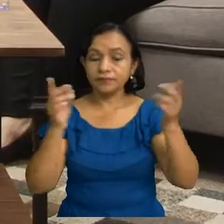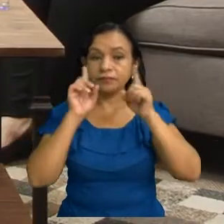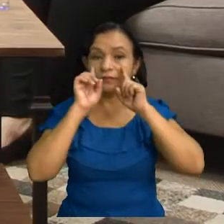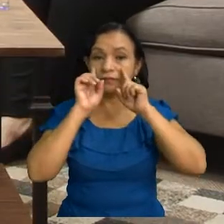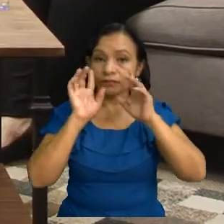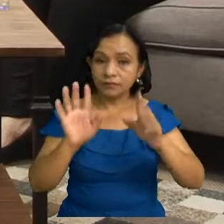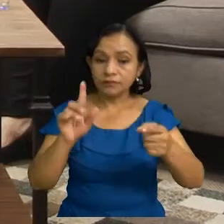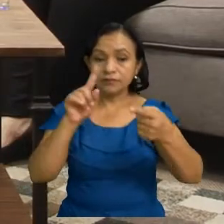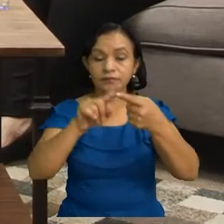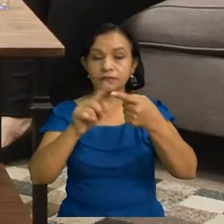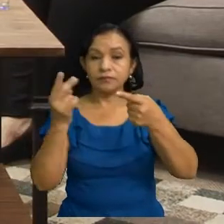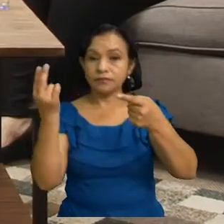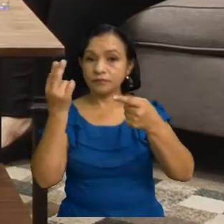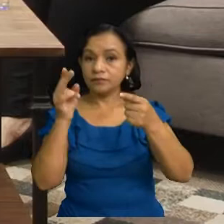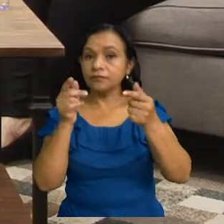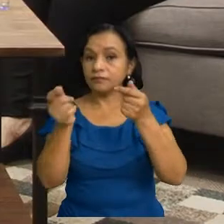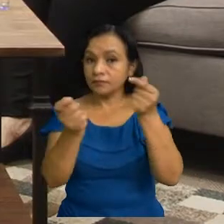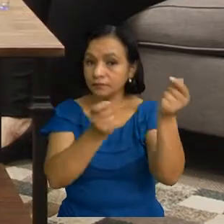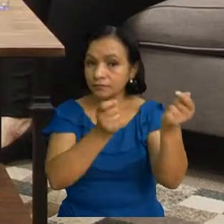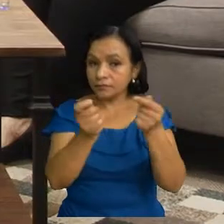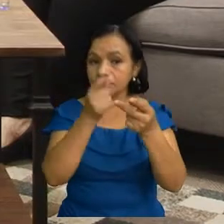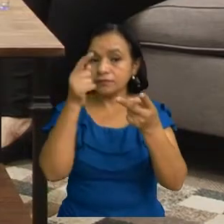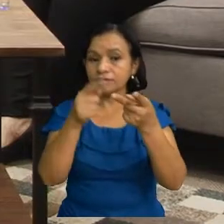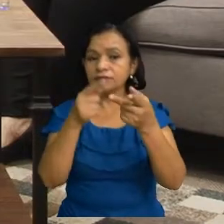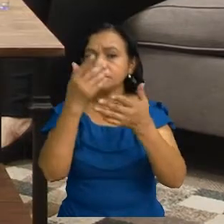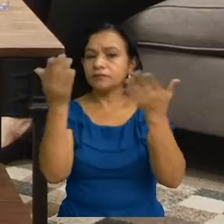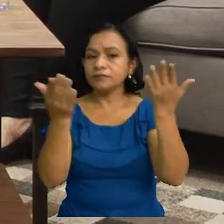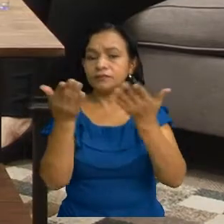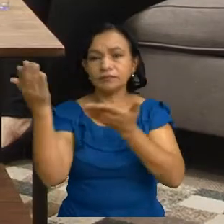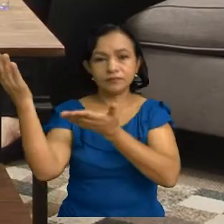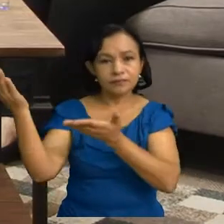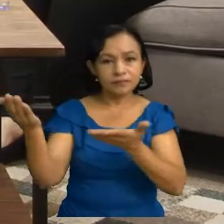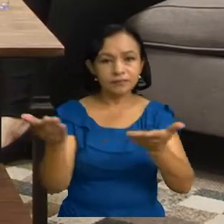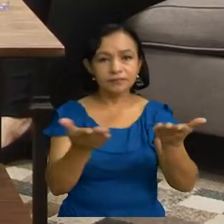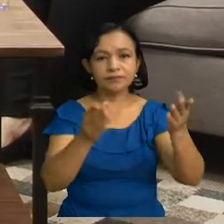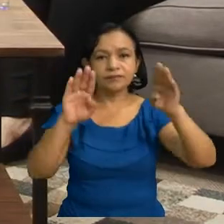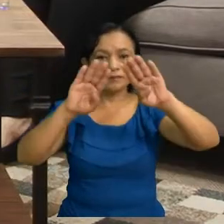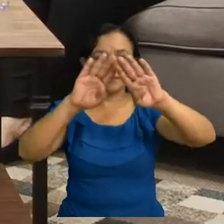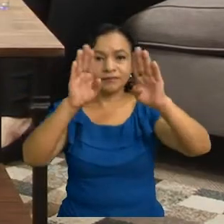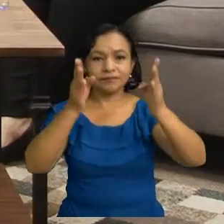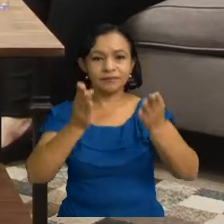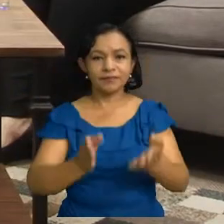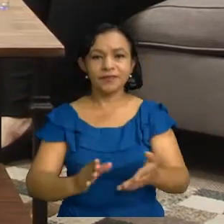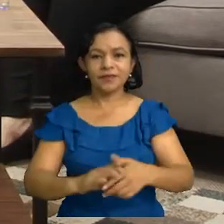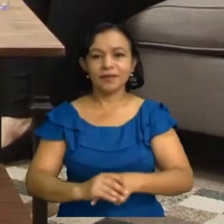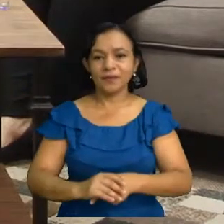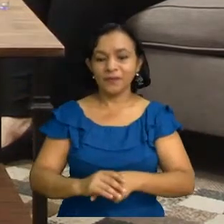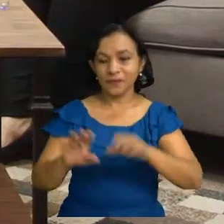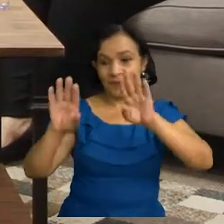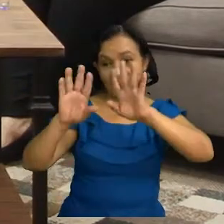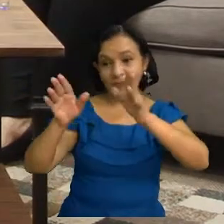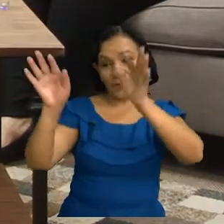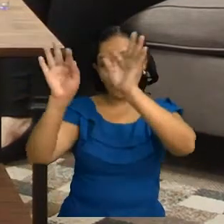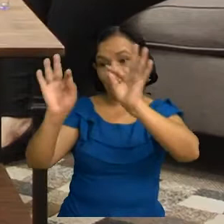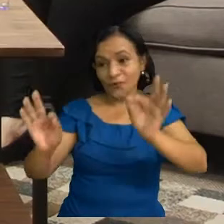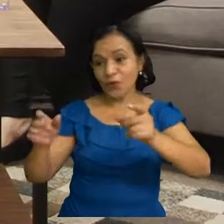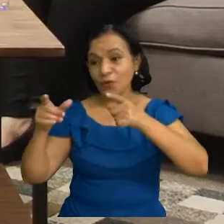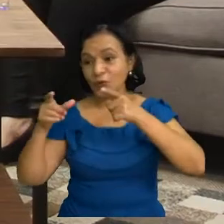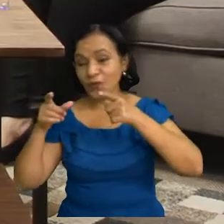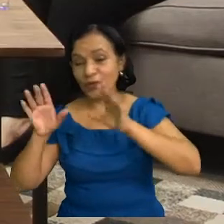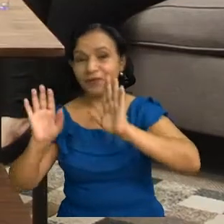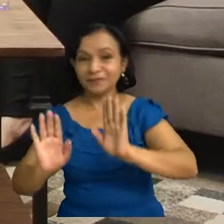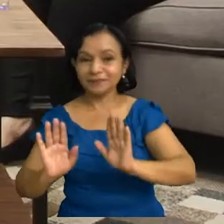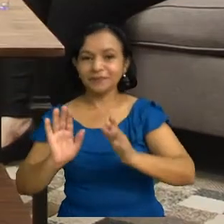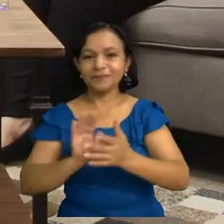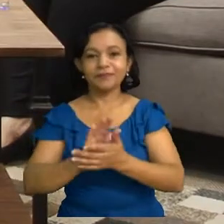preservación como entendemos esto en este trabajo compañeras humanas bienvenidas y más bueno muchas gracias no es el día de hoy